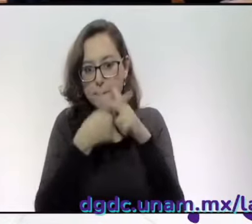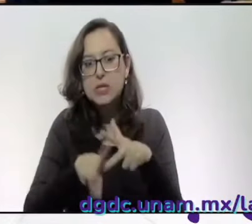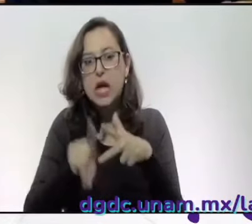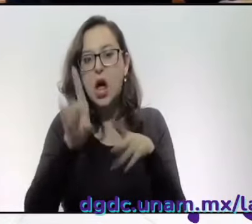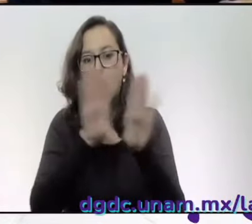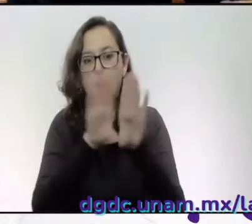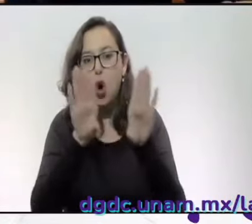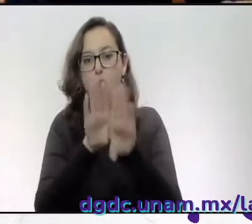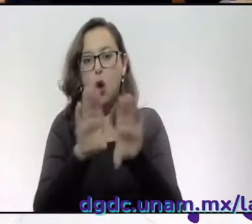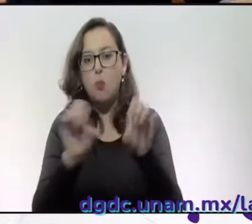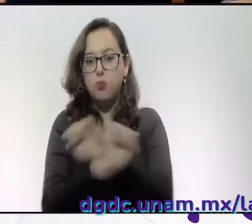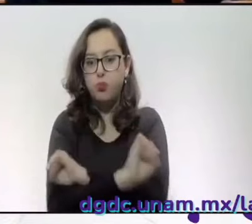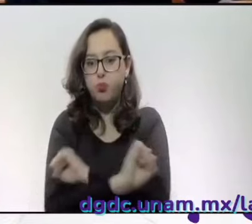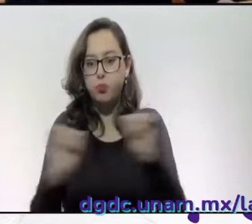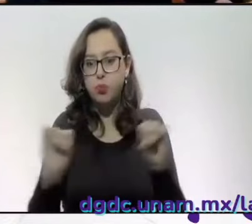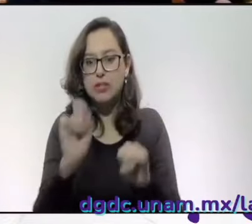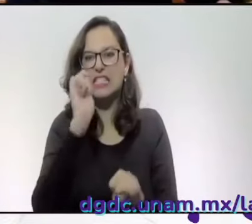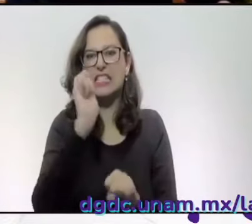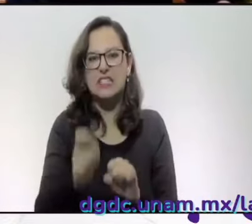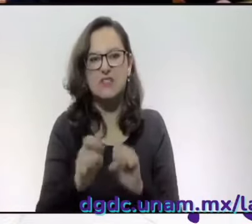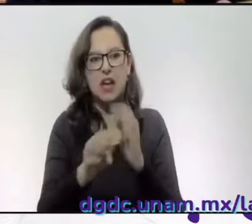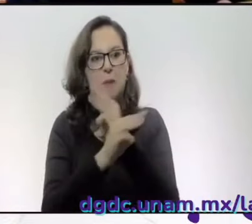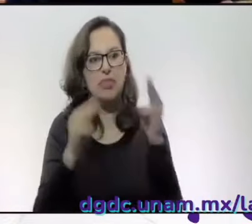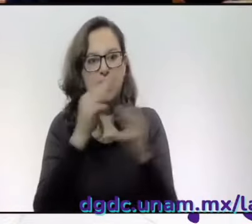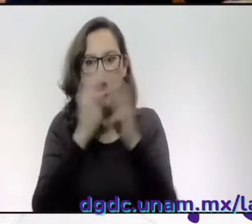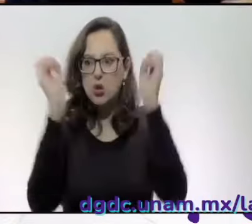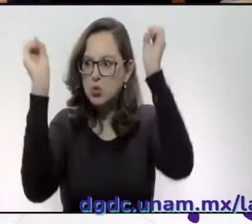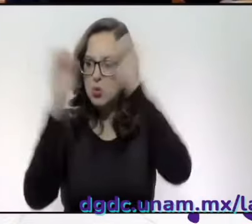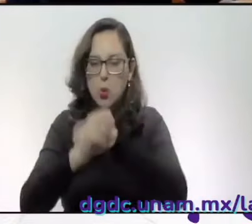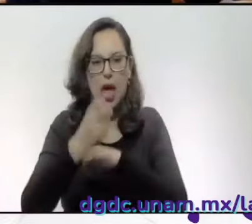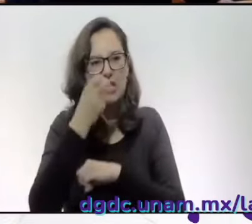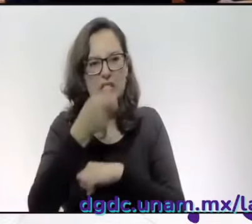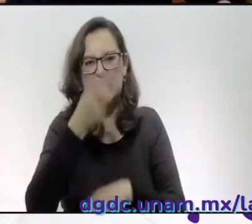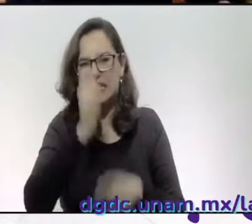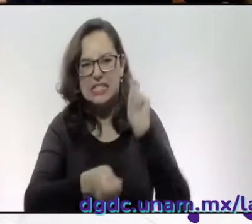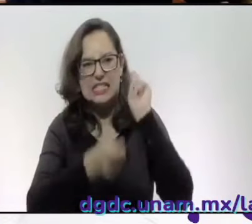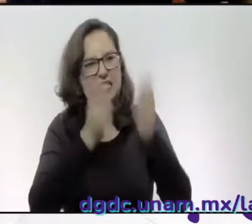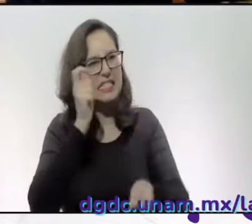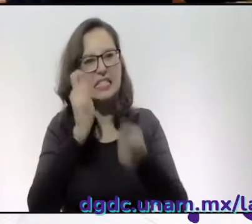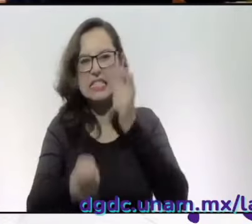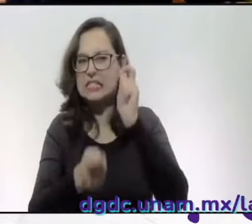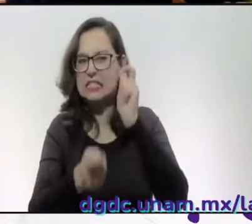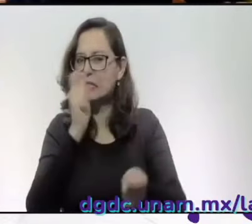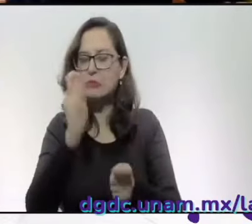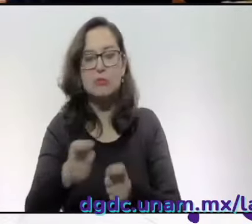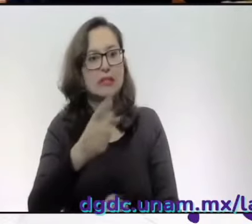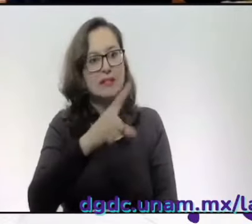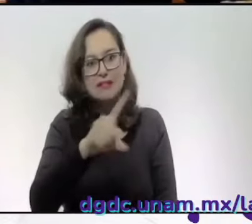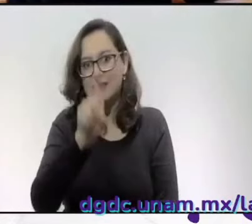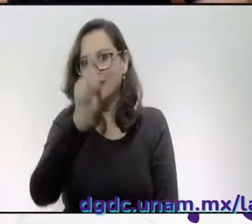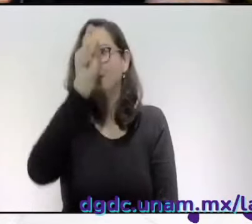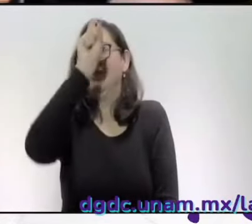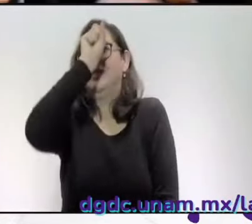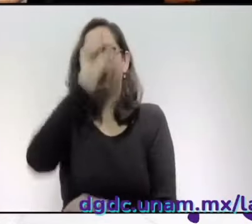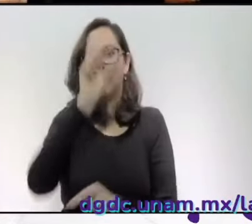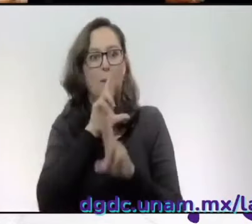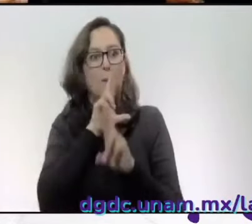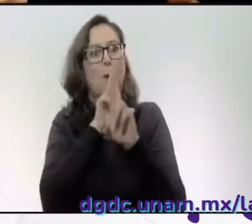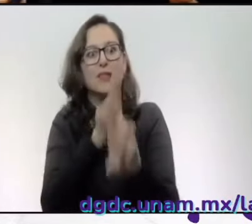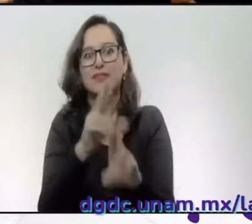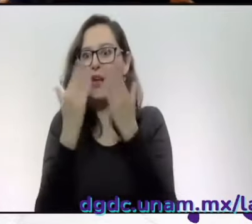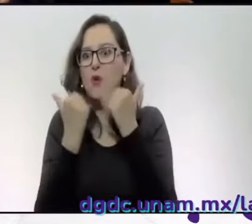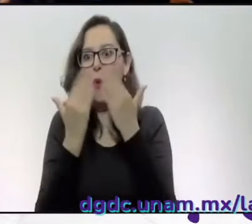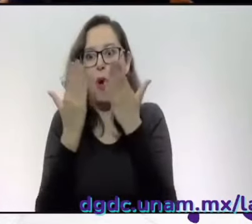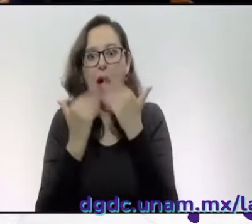qué es la energía oscura, qué es la materia oscura. Estas cosas a mí me llaman mucho la atención, no sé, y son incógnitas que todavía no podemos resolver, ¿no? Y entonces, siempre que